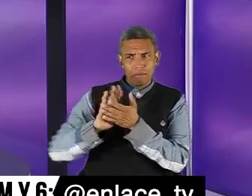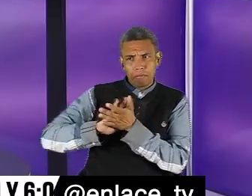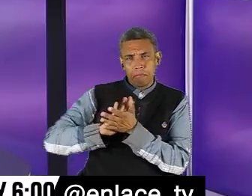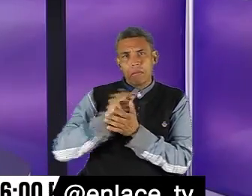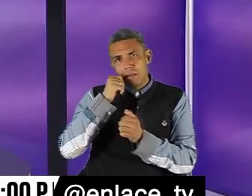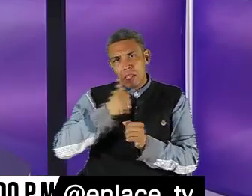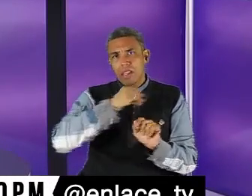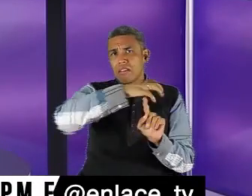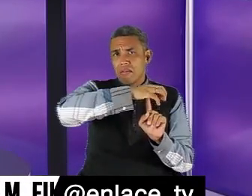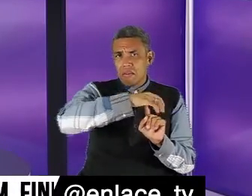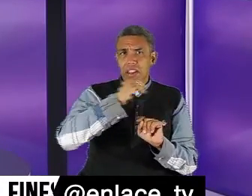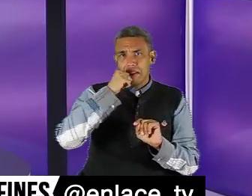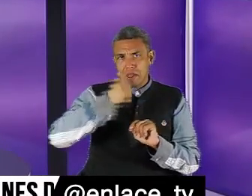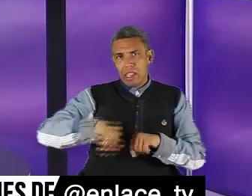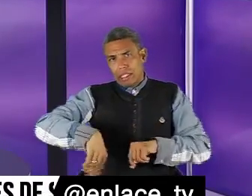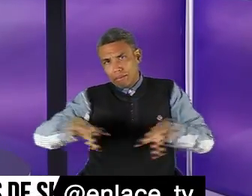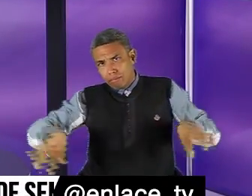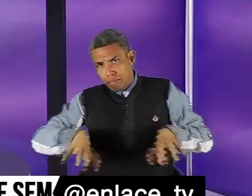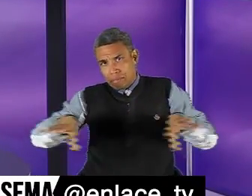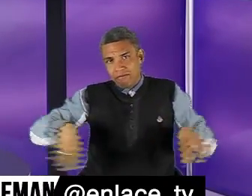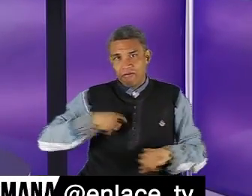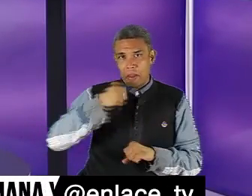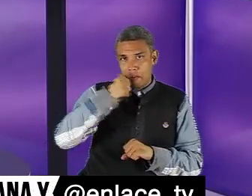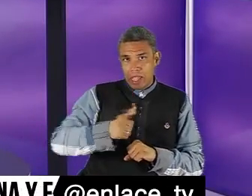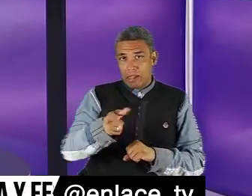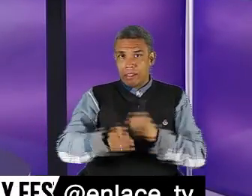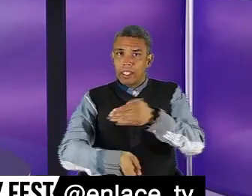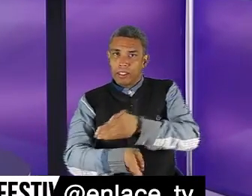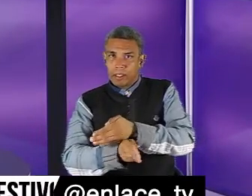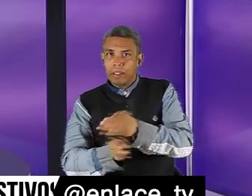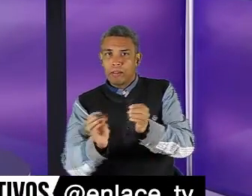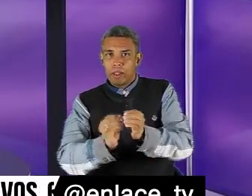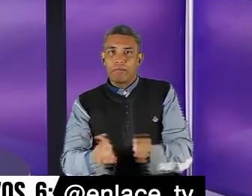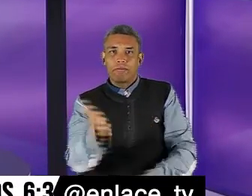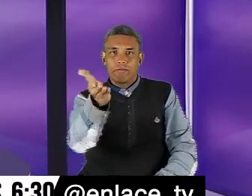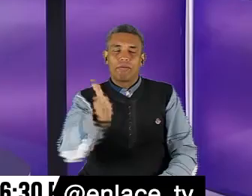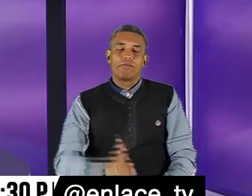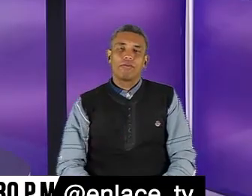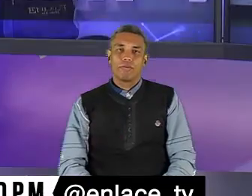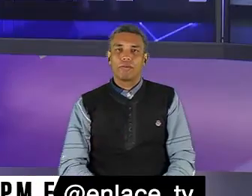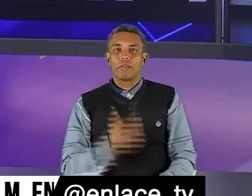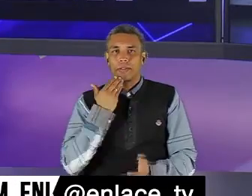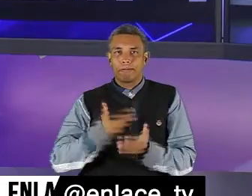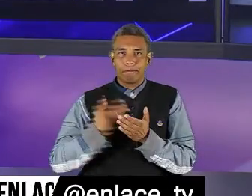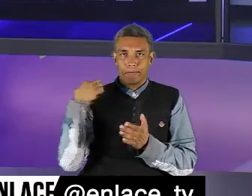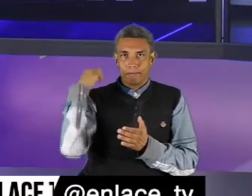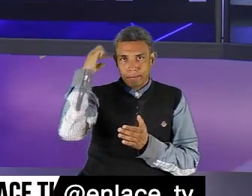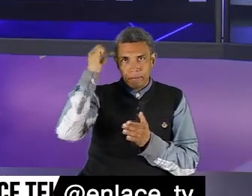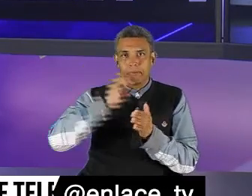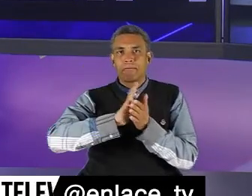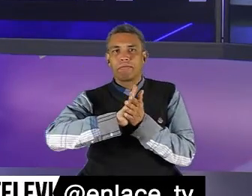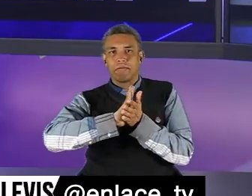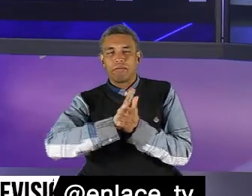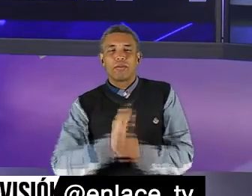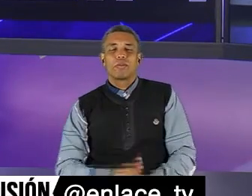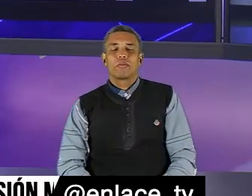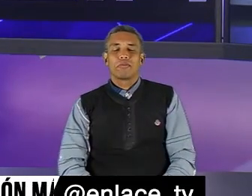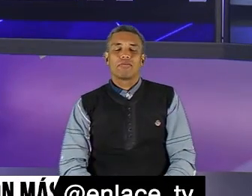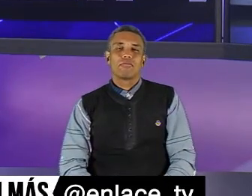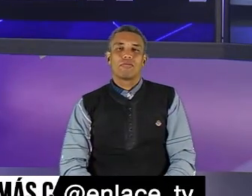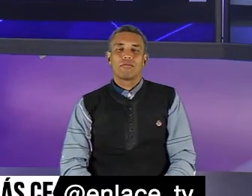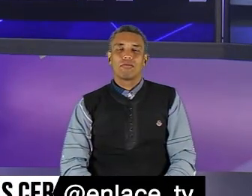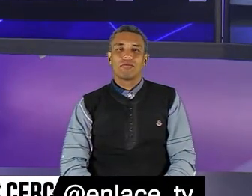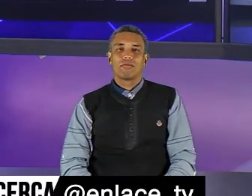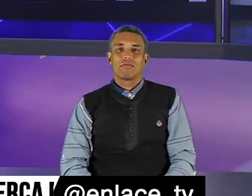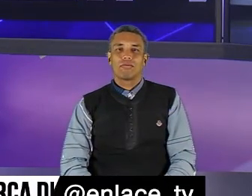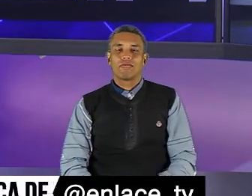aquí en Expo Eventos. Continúen ustedes con más noticias en estudio. Buenas tardes. Gracias, Pedro, por esta información que nos acaba de entregar. Y